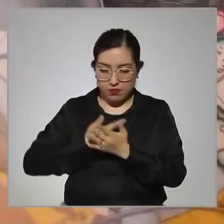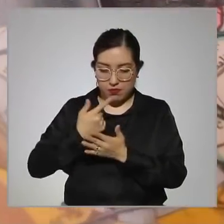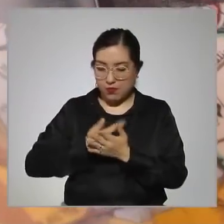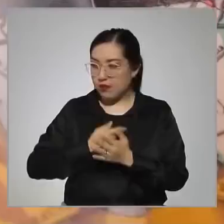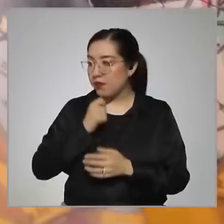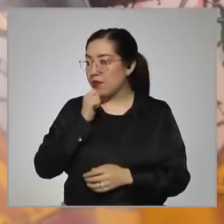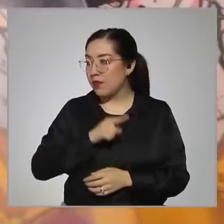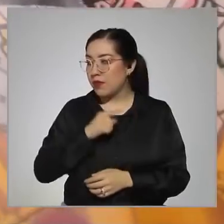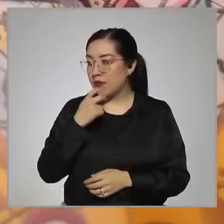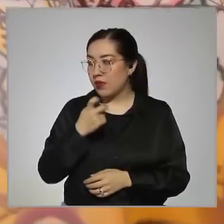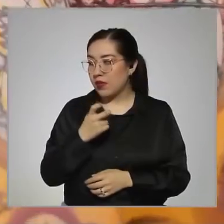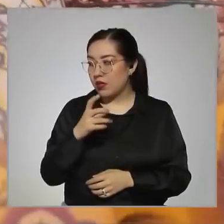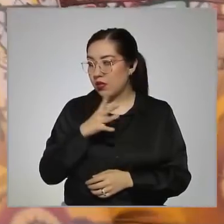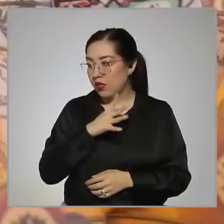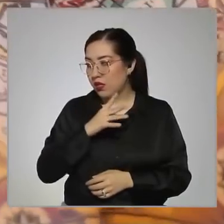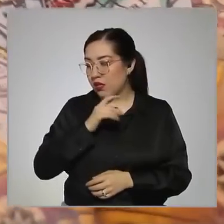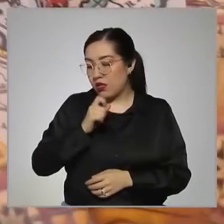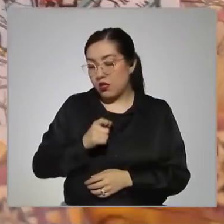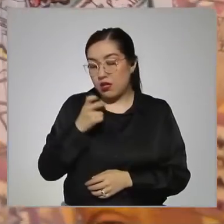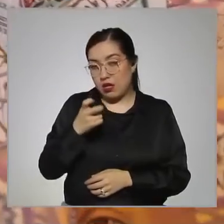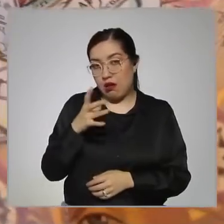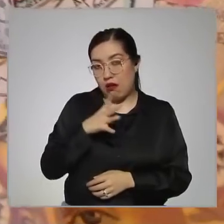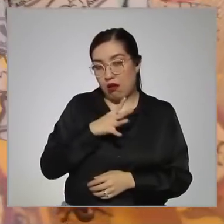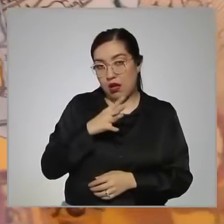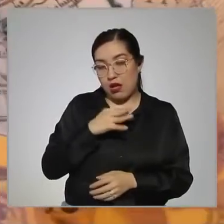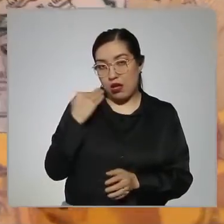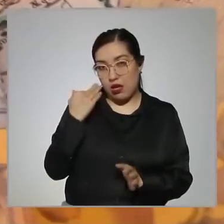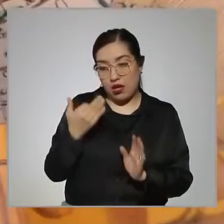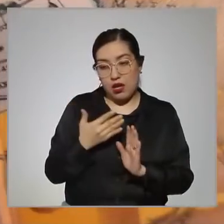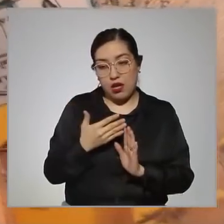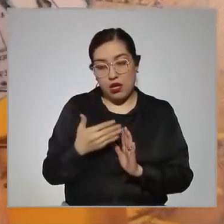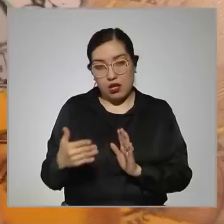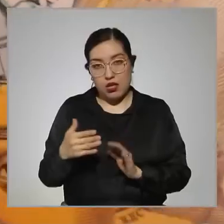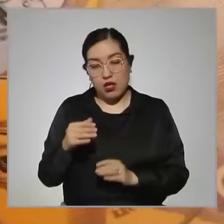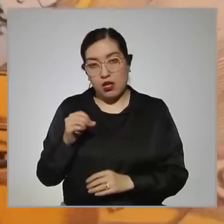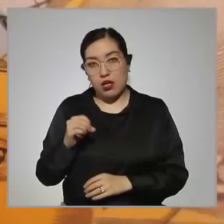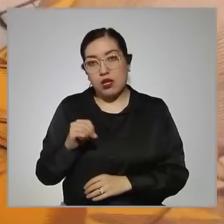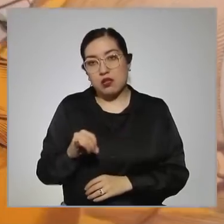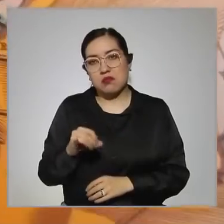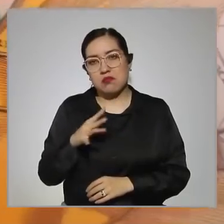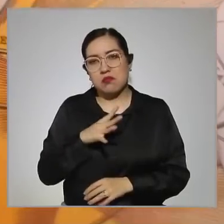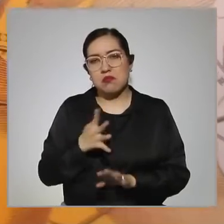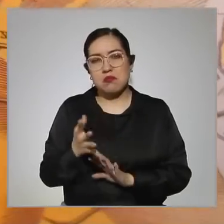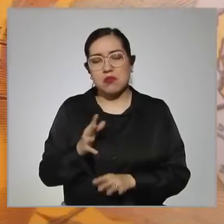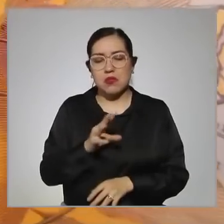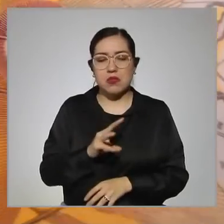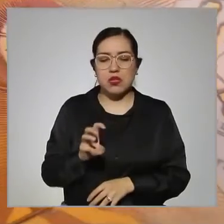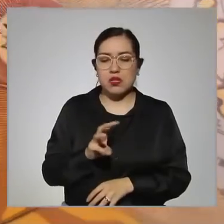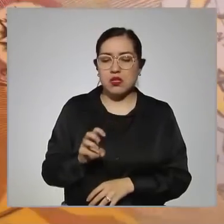está, digamos, la duración que se consideraba de